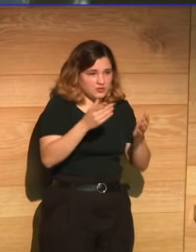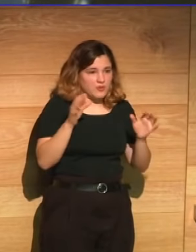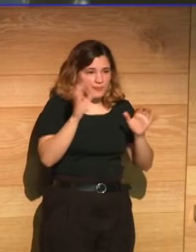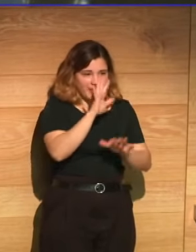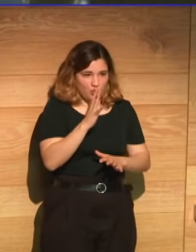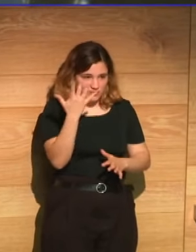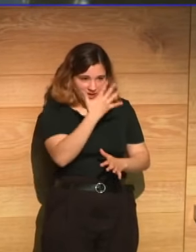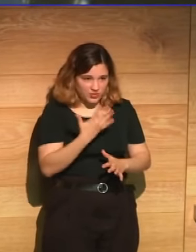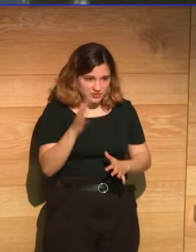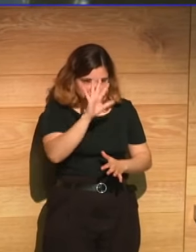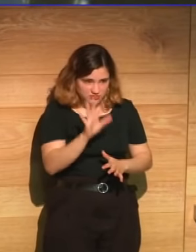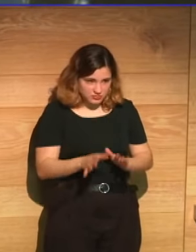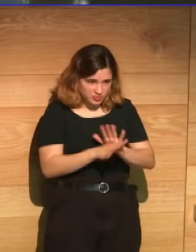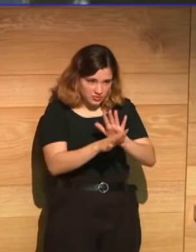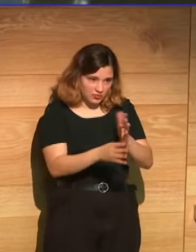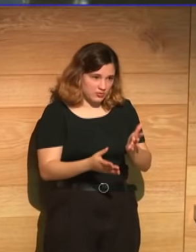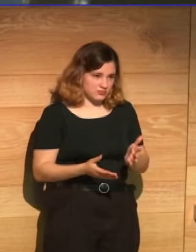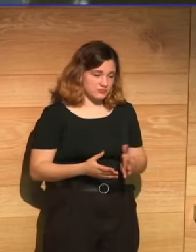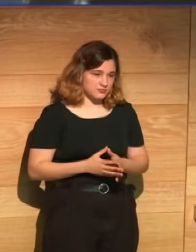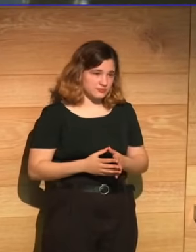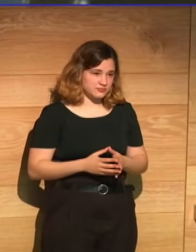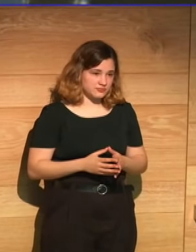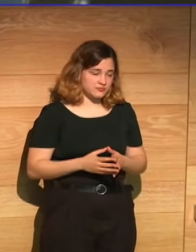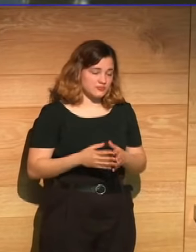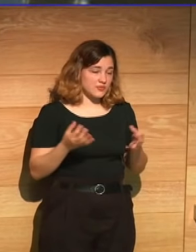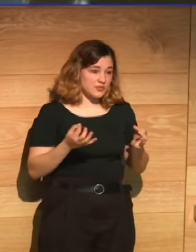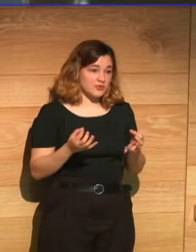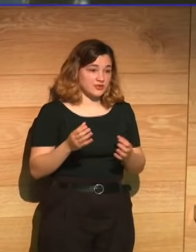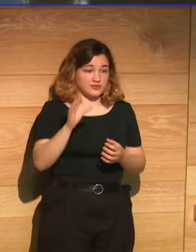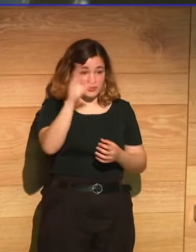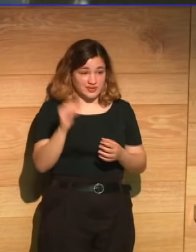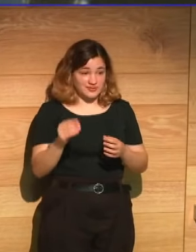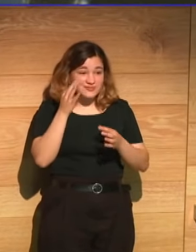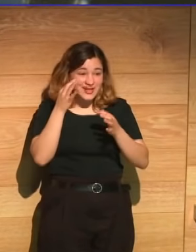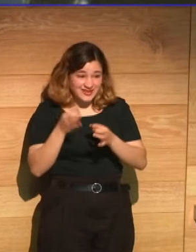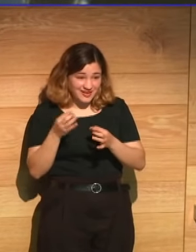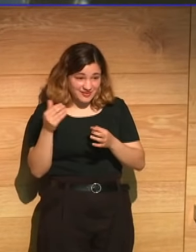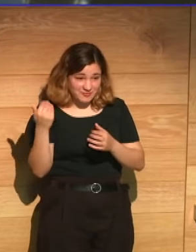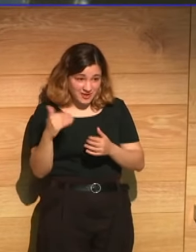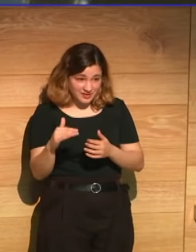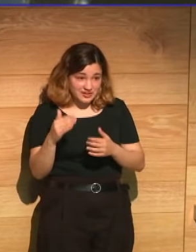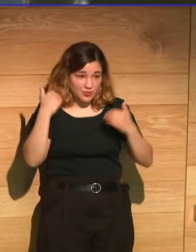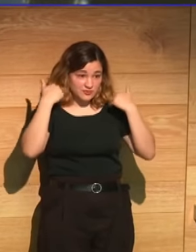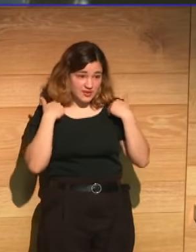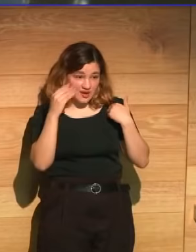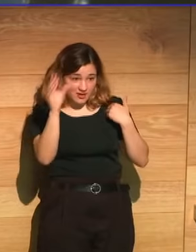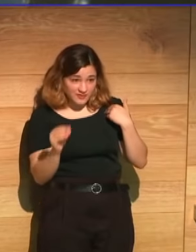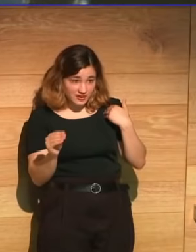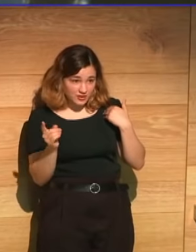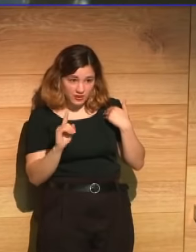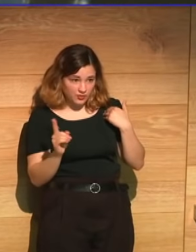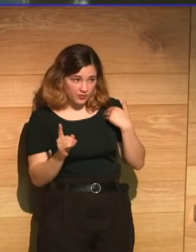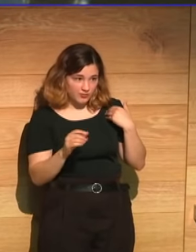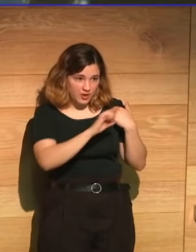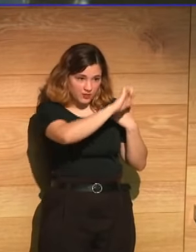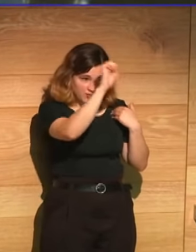decir, alguna de las realidades sufrientes en el continente, la responsabilidad no está en África, muchas veces está en Europa.